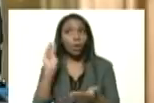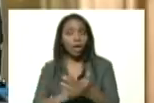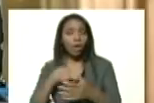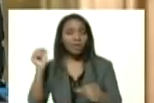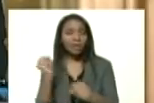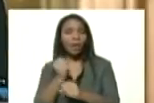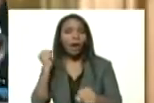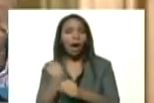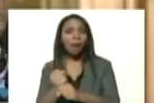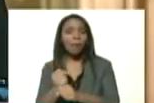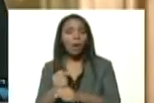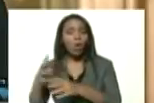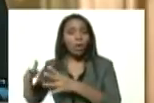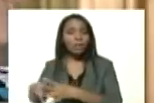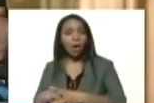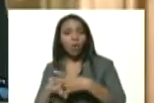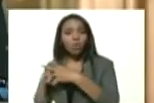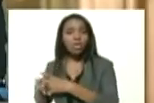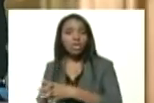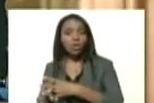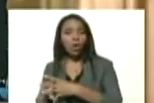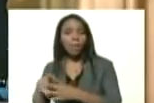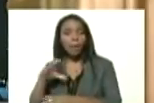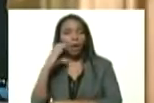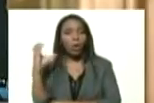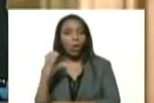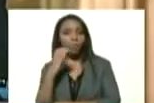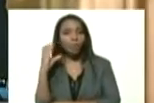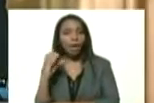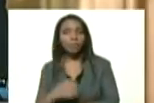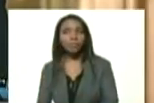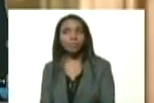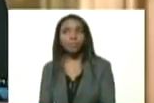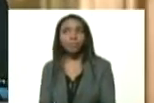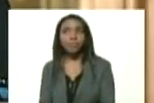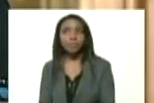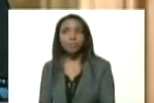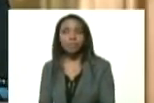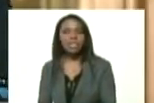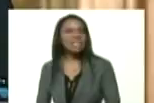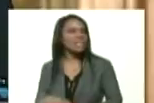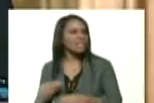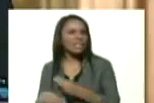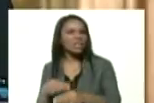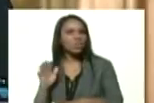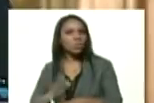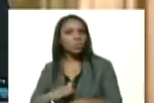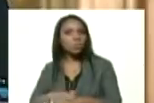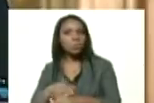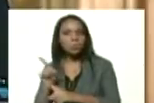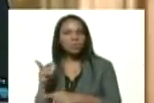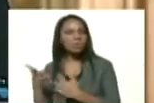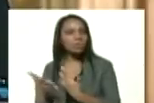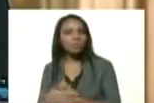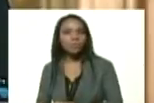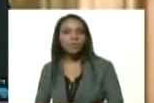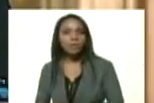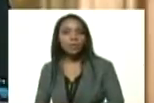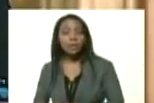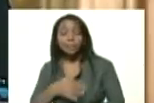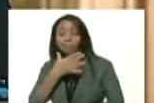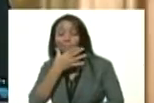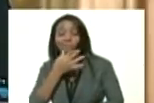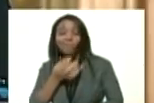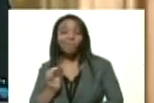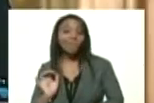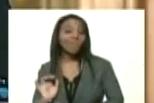para los eeuu y para colombia qué hizo el bueno sencillamente